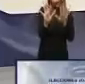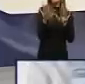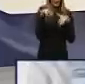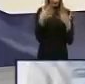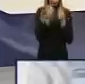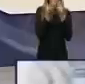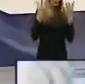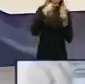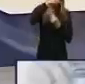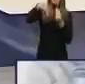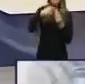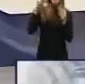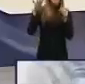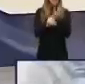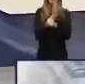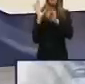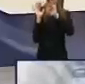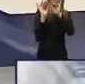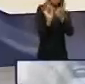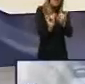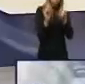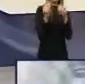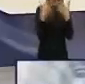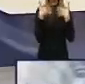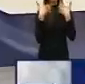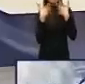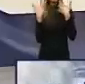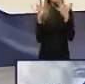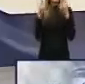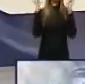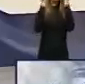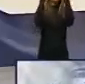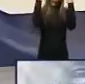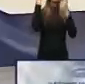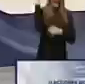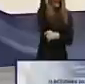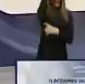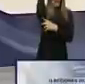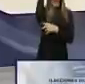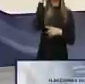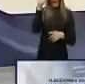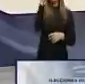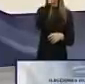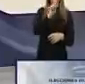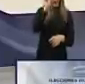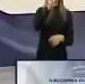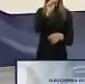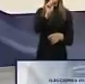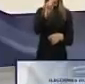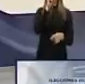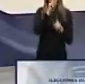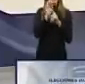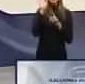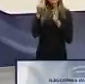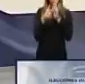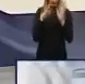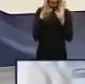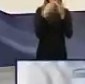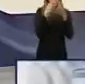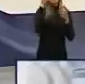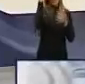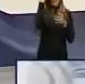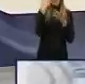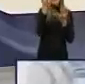completas quienes con mucha algarabía pues están celebrando ya el triunfo de Bernardo Arévalo y su partido político Movimiento